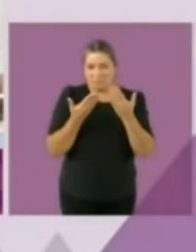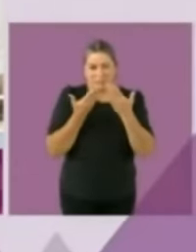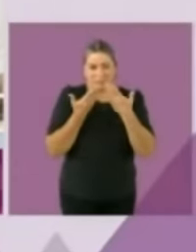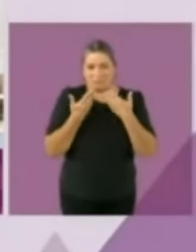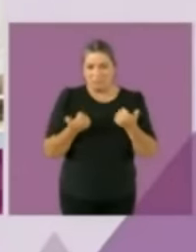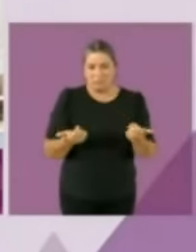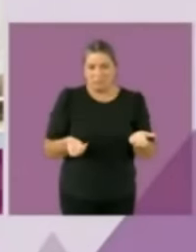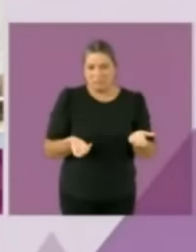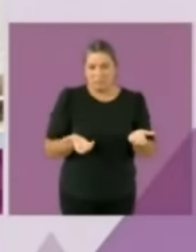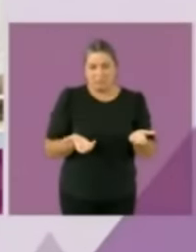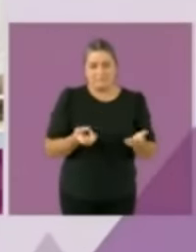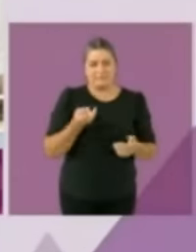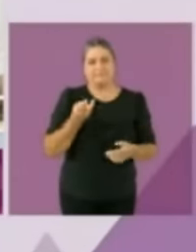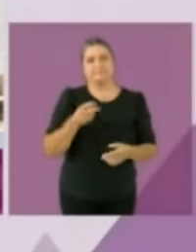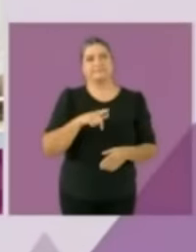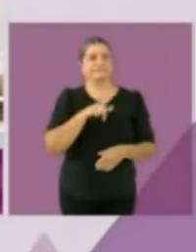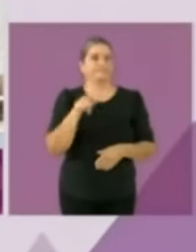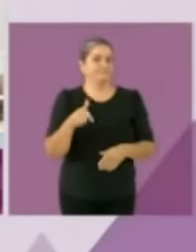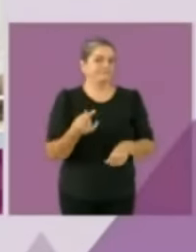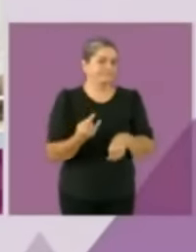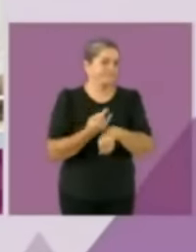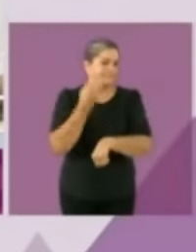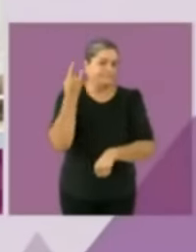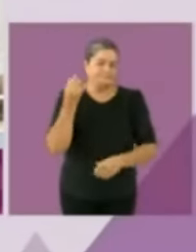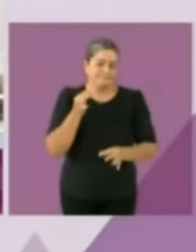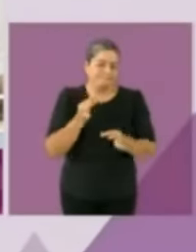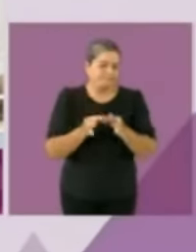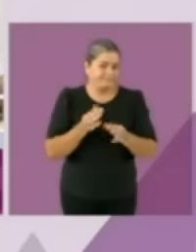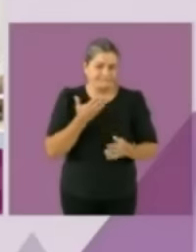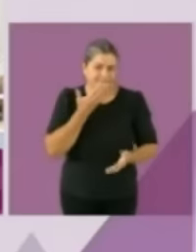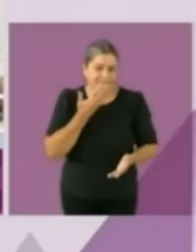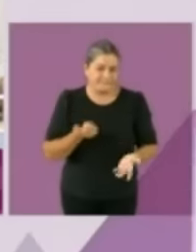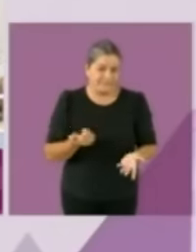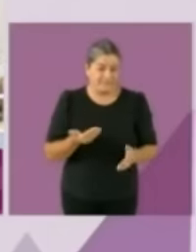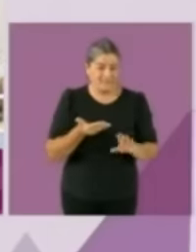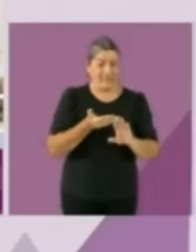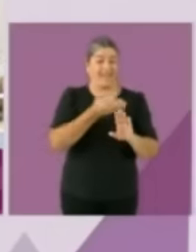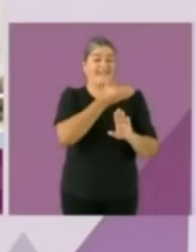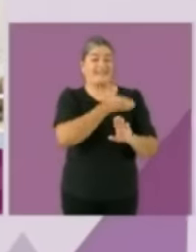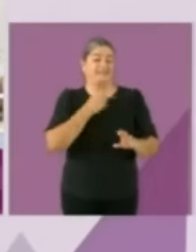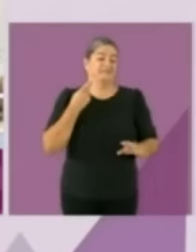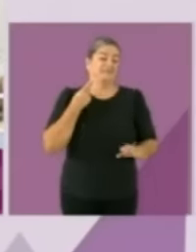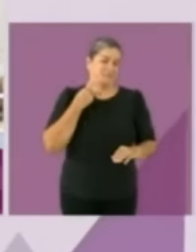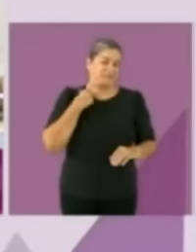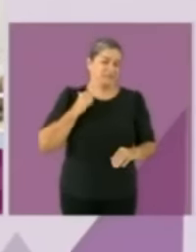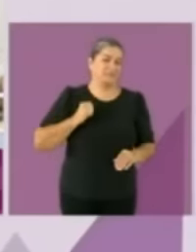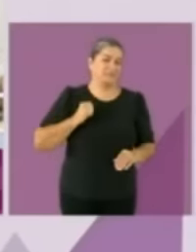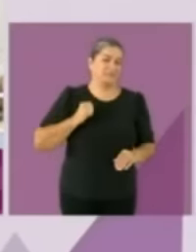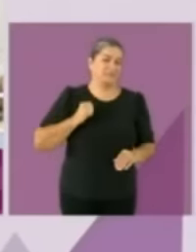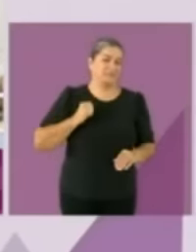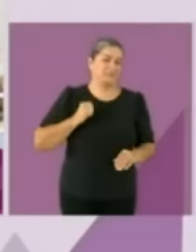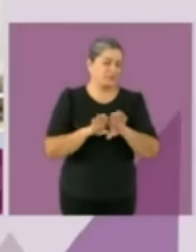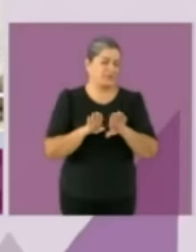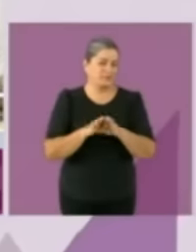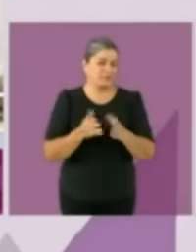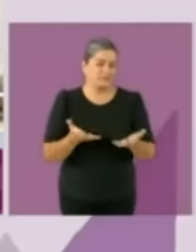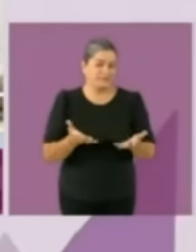a la ofensiva, se suponía, intentó ser la ofensiva, pero estaba, mira cómo estaba ahí,